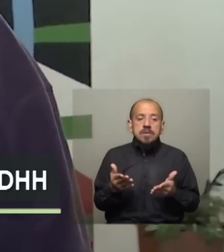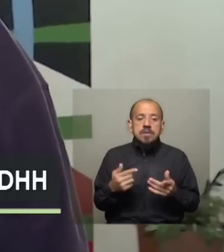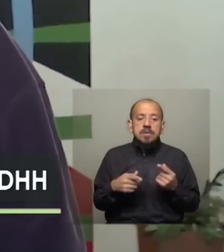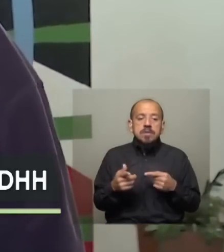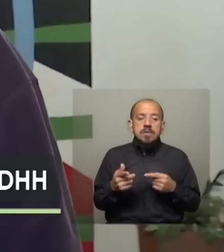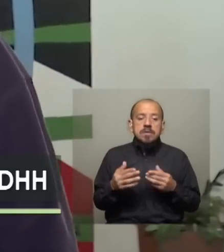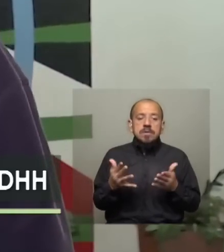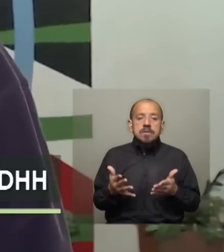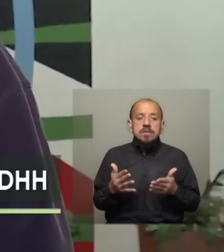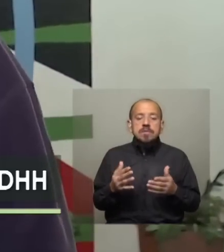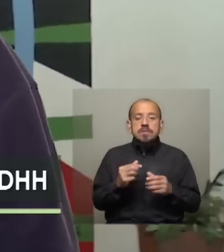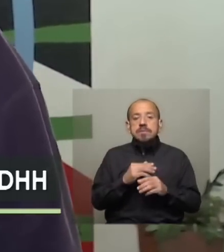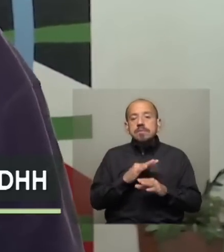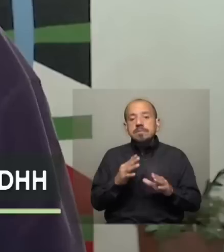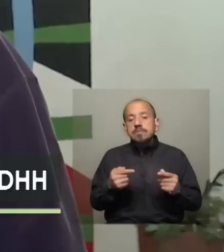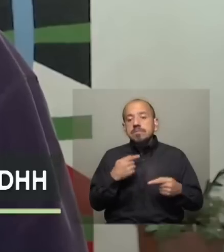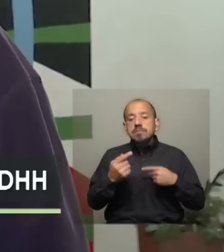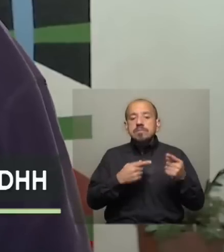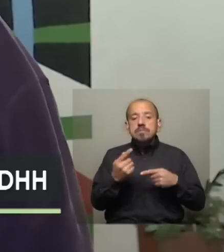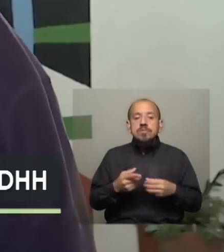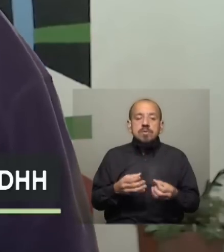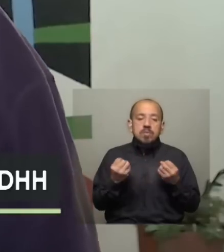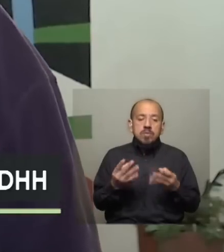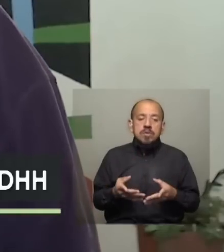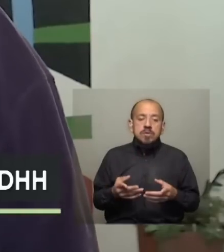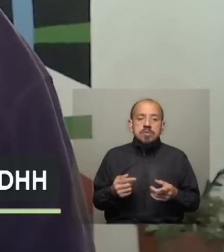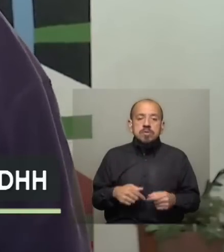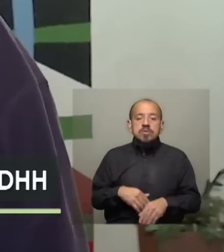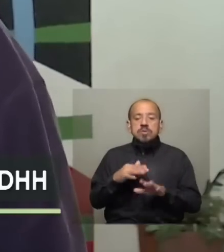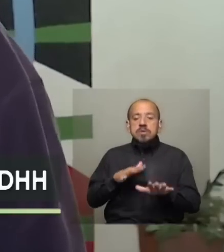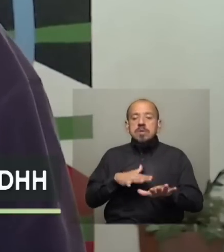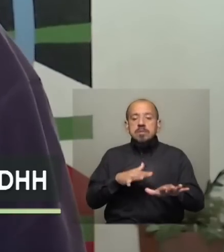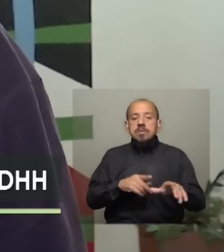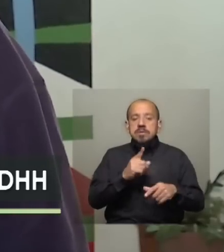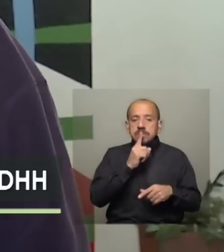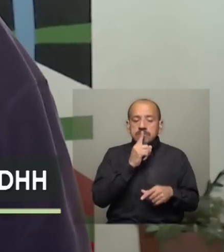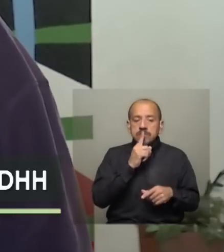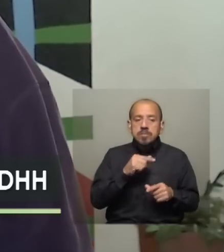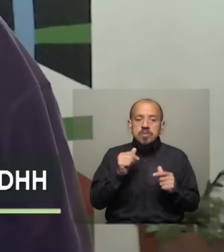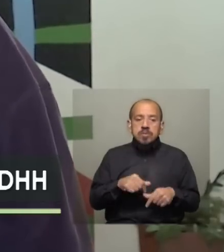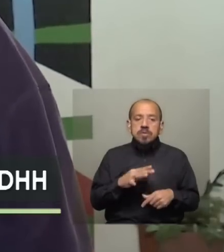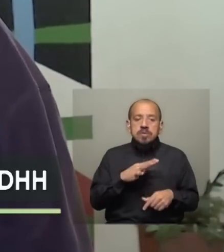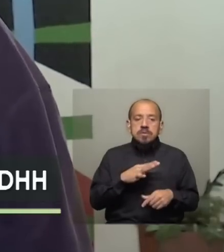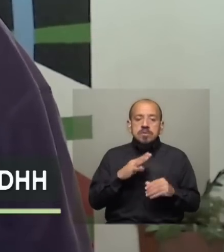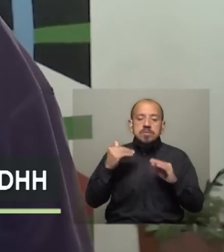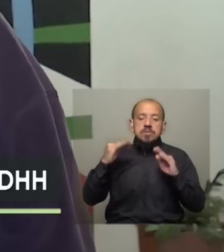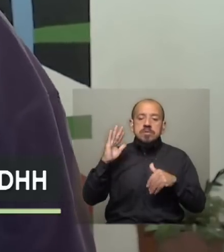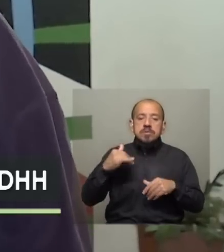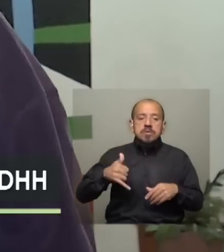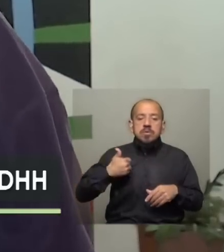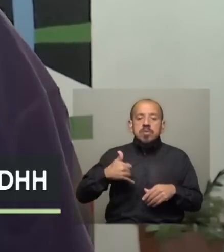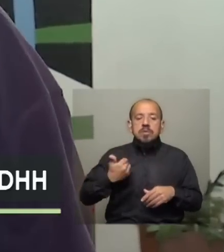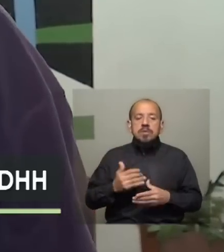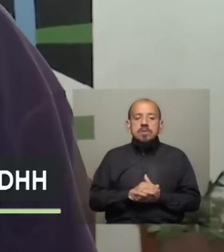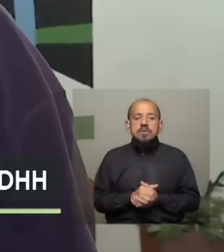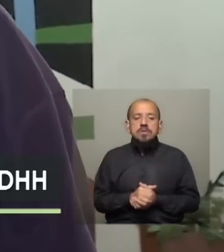antecedente para lo que va a acontecer mañana Por eso es que en la marcha de silencio hoy participan mayoritariamente jóvenes